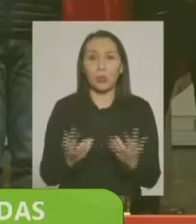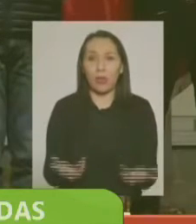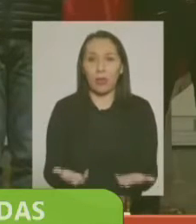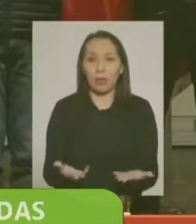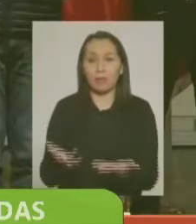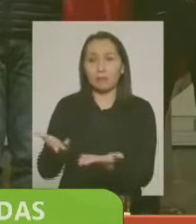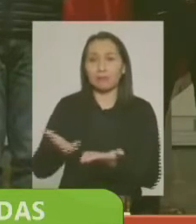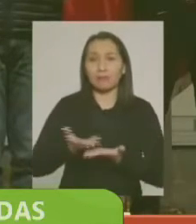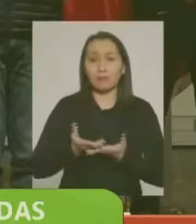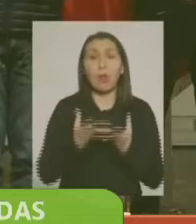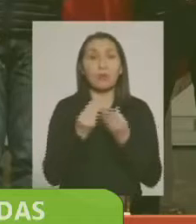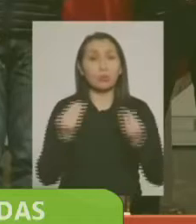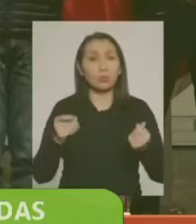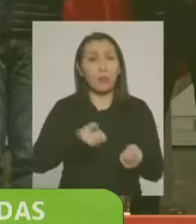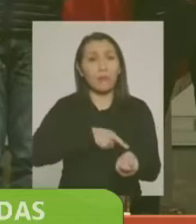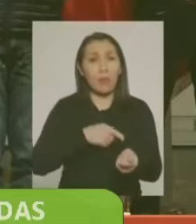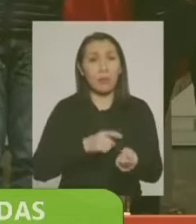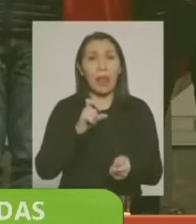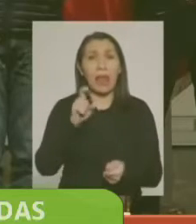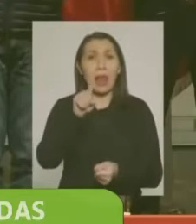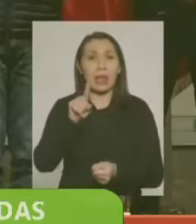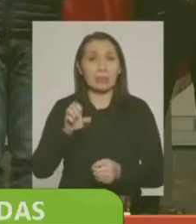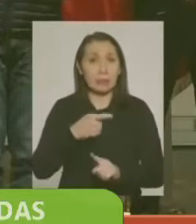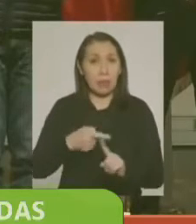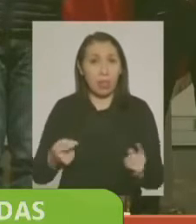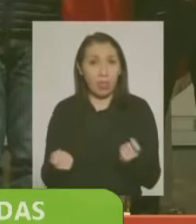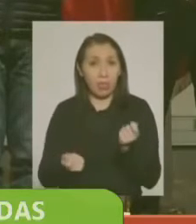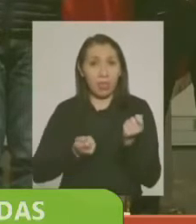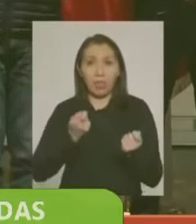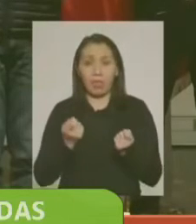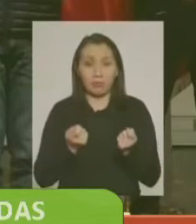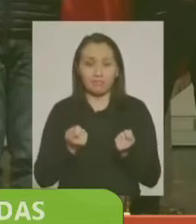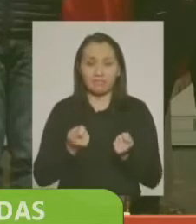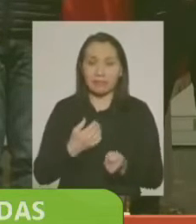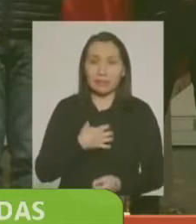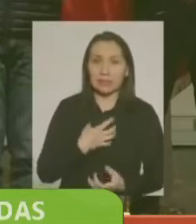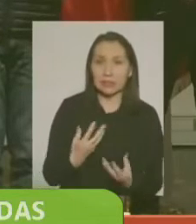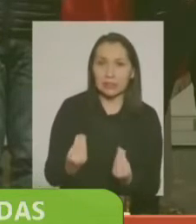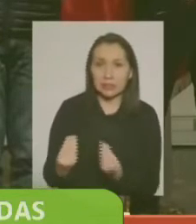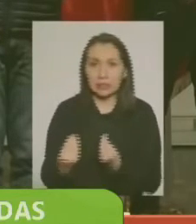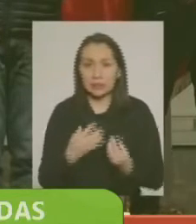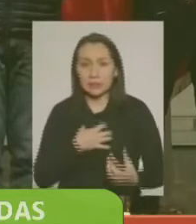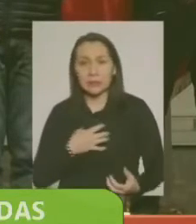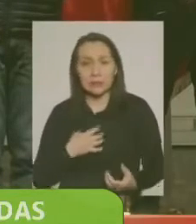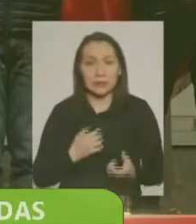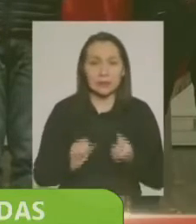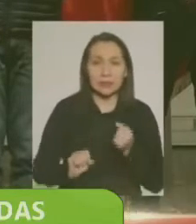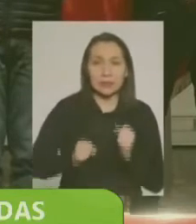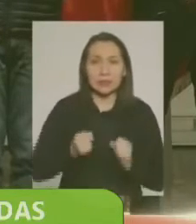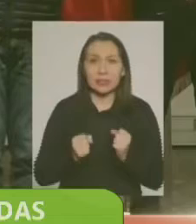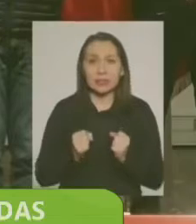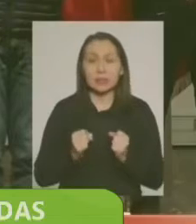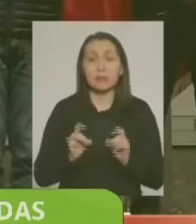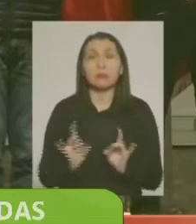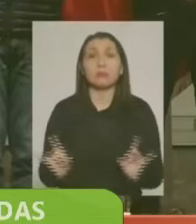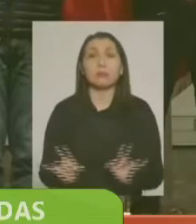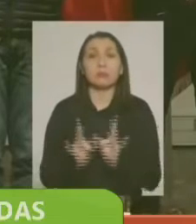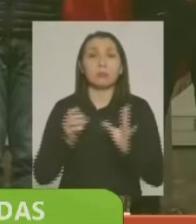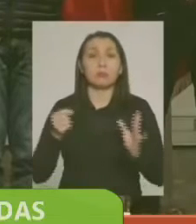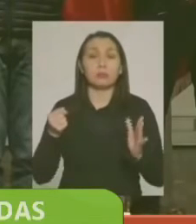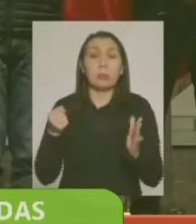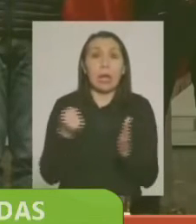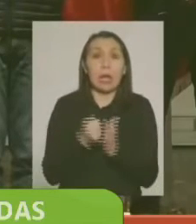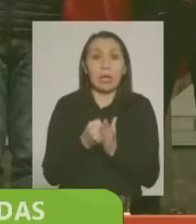abordando primero estos préstamos solidarios. Sí, vamos con eso porque hay Sí. mucha incertidumbre con respecto a este préstamo.